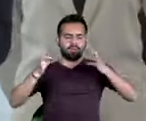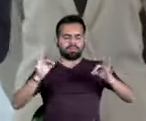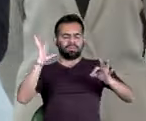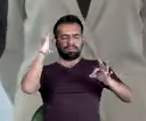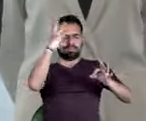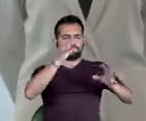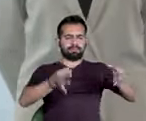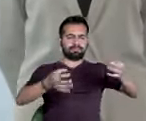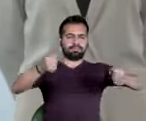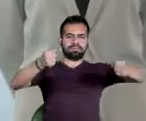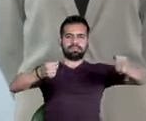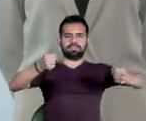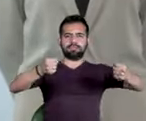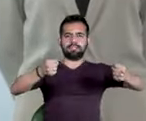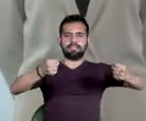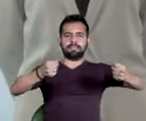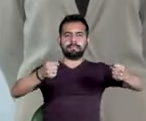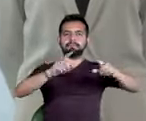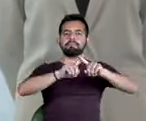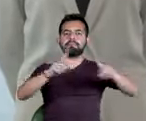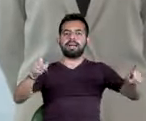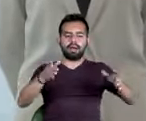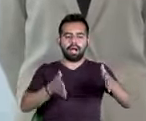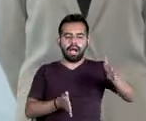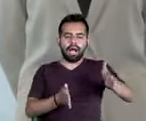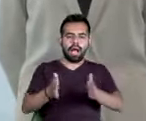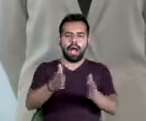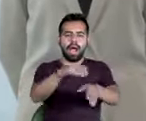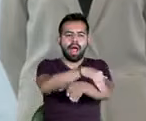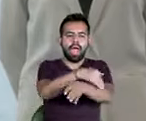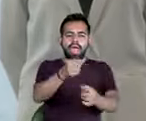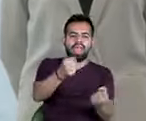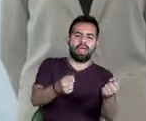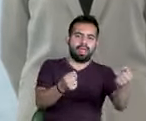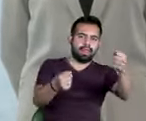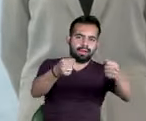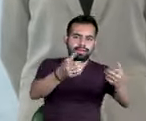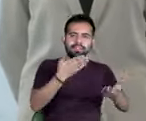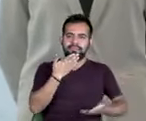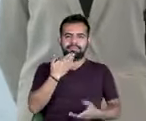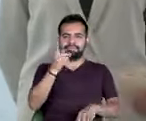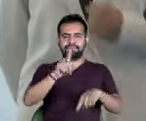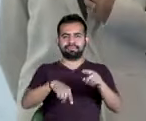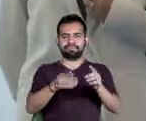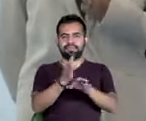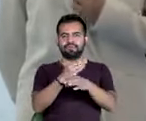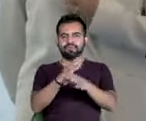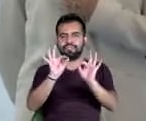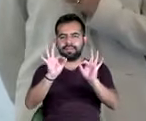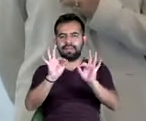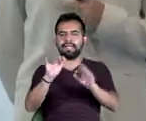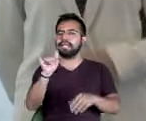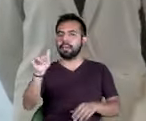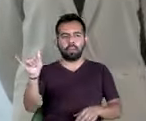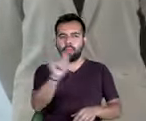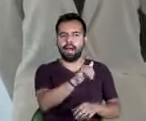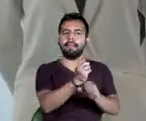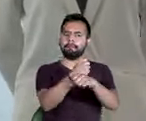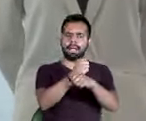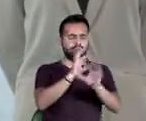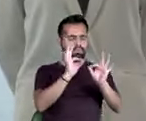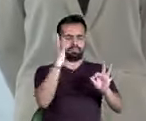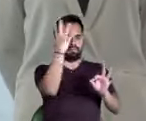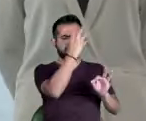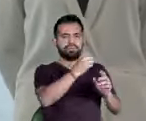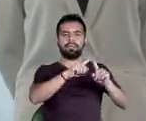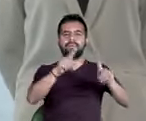a punto el sistema de recaudo, que dicho sea de paso, sí es un sistema de recaudo moderno, pero que no está a punto, es como que tengamos ese